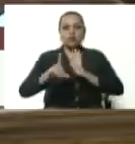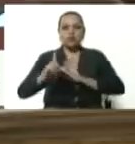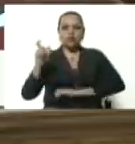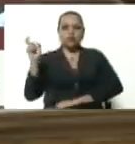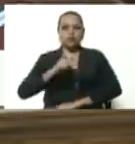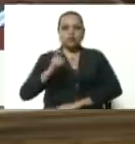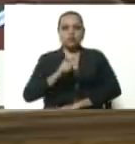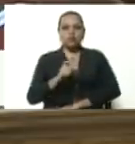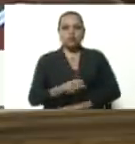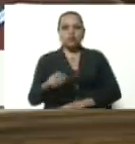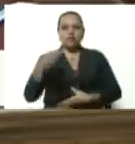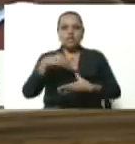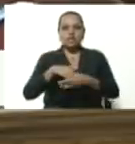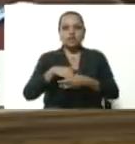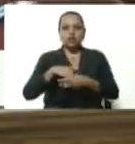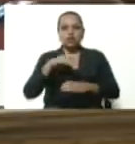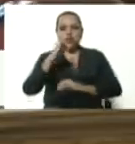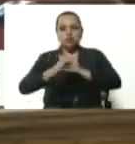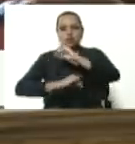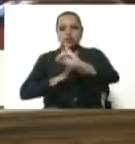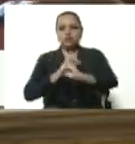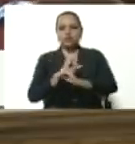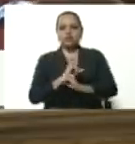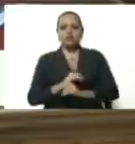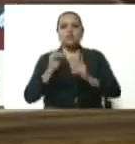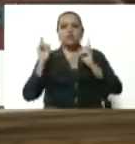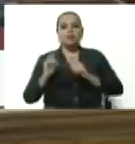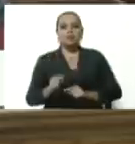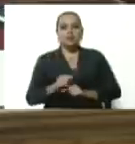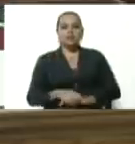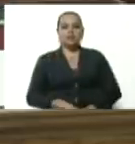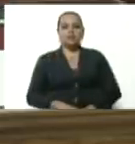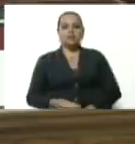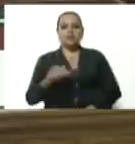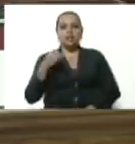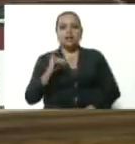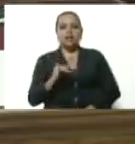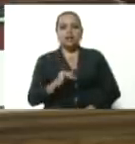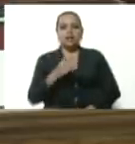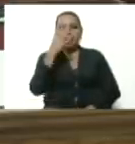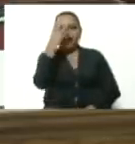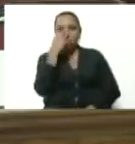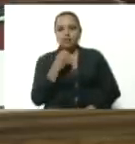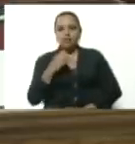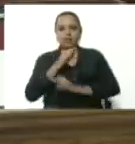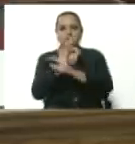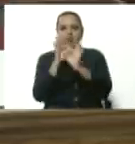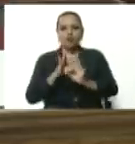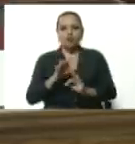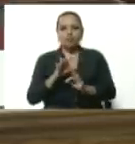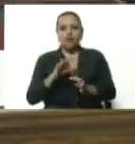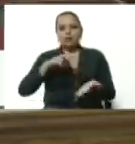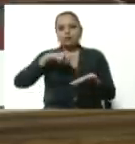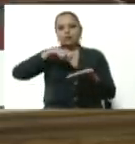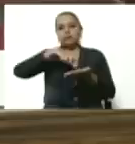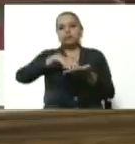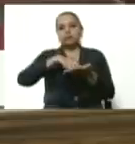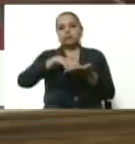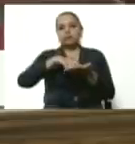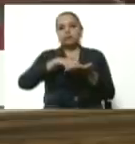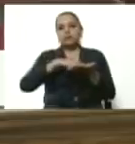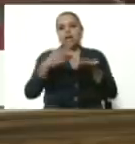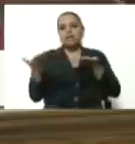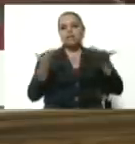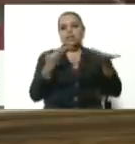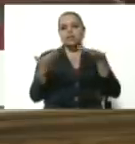existente en el ámbito internacional, sino que les coloca en el triste papel de peón al servicio de